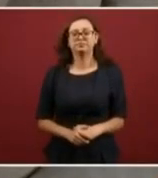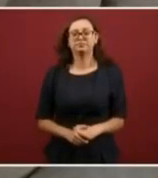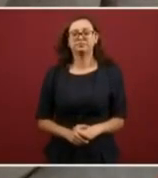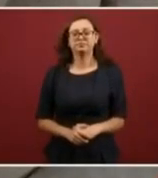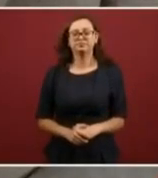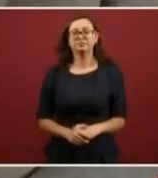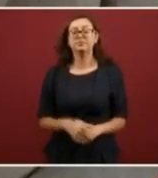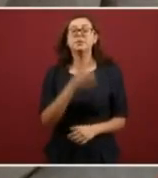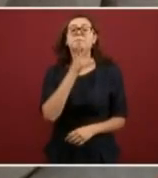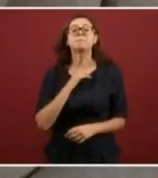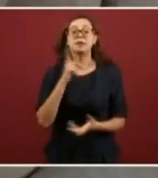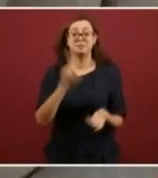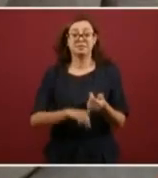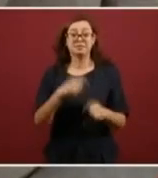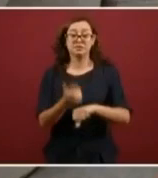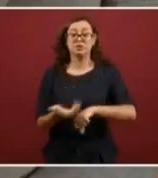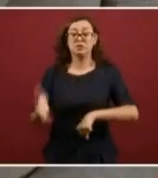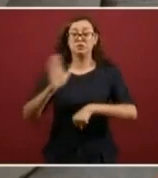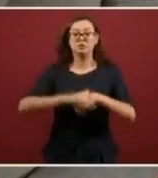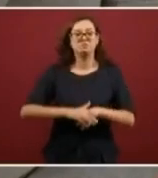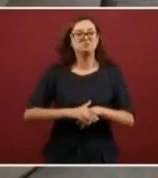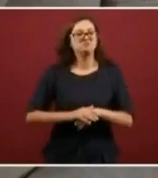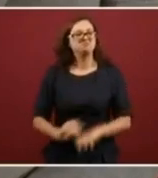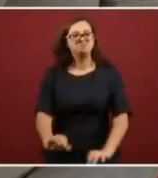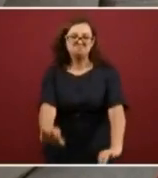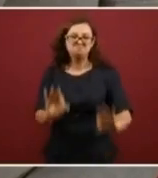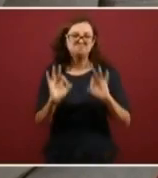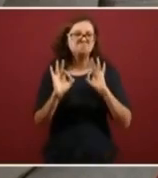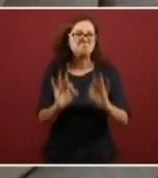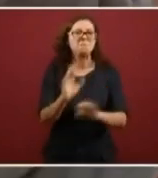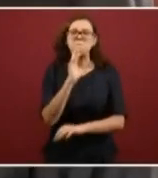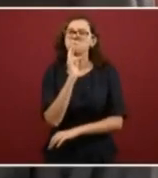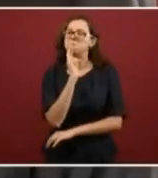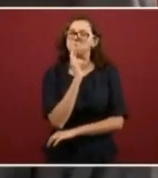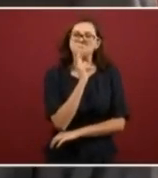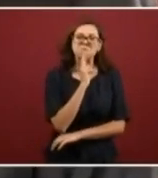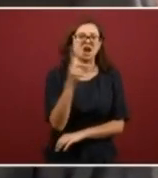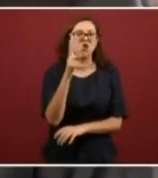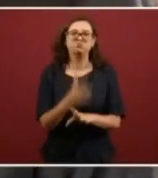en Pemex está mejor que nunca.